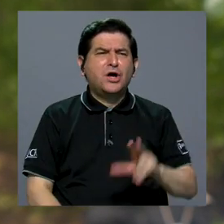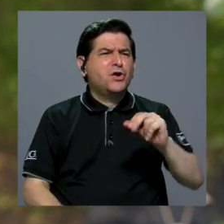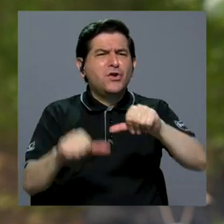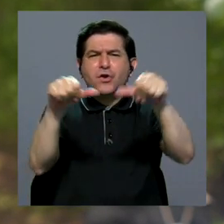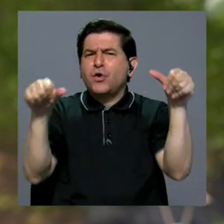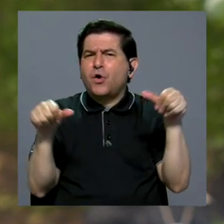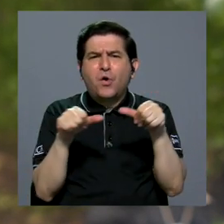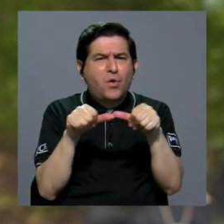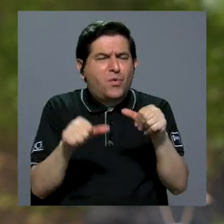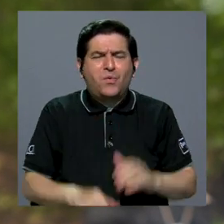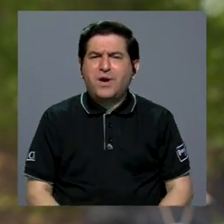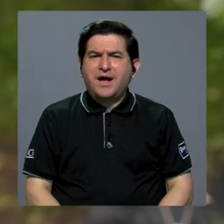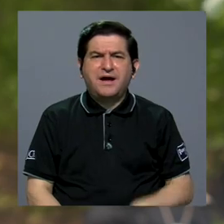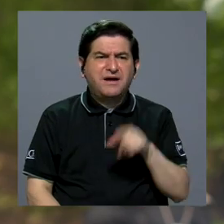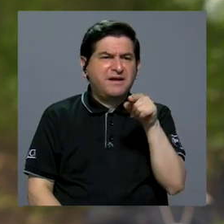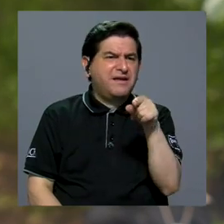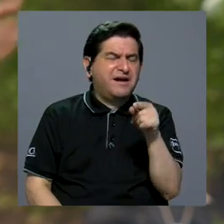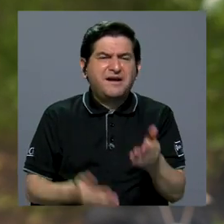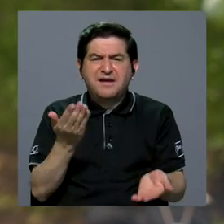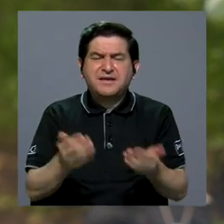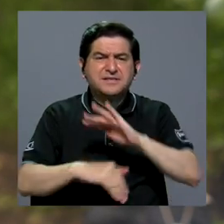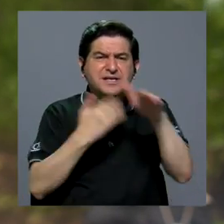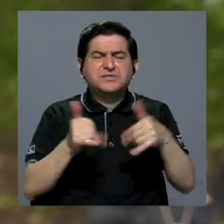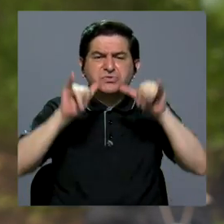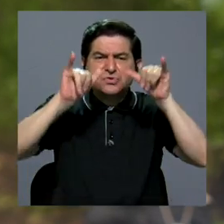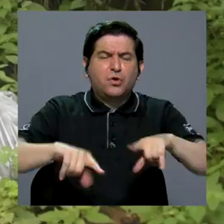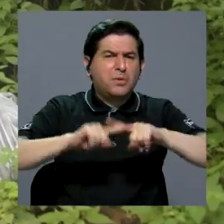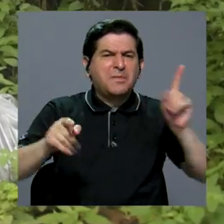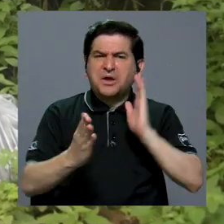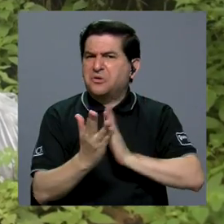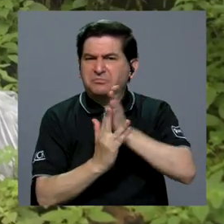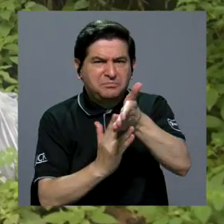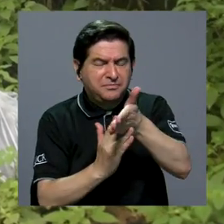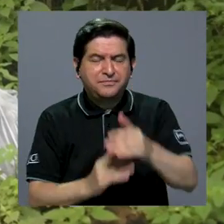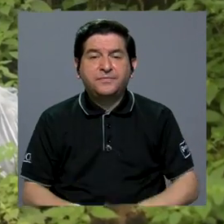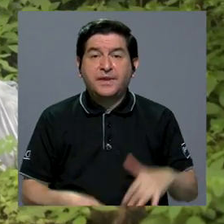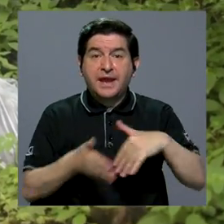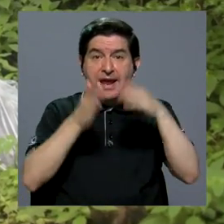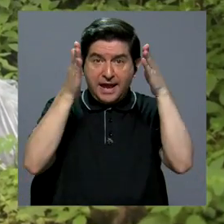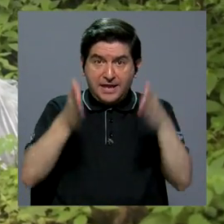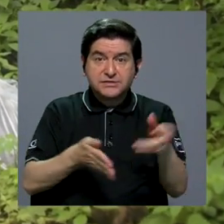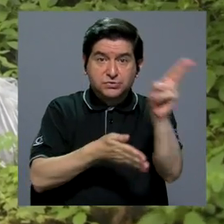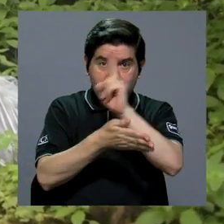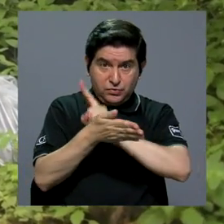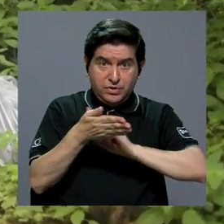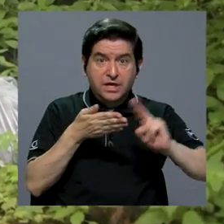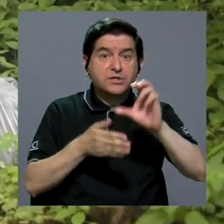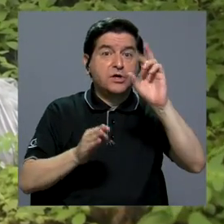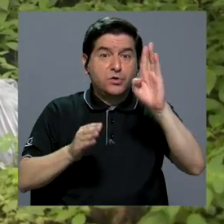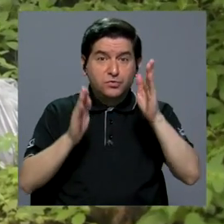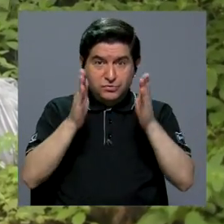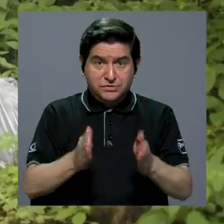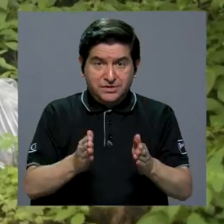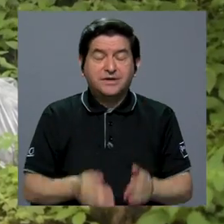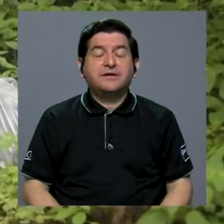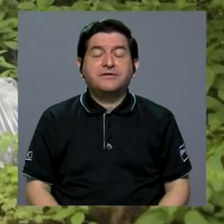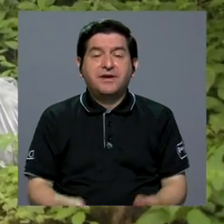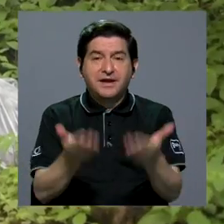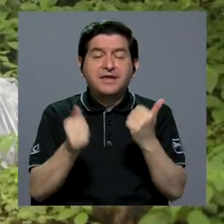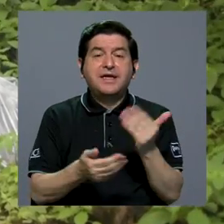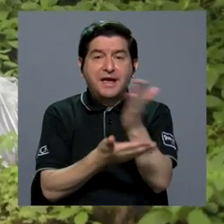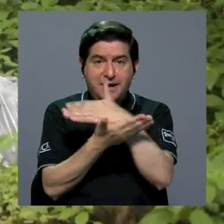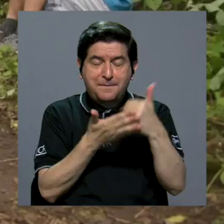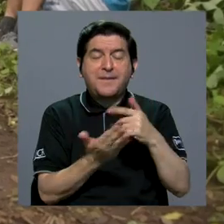áreas en las que todo se preserva y no se puede entrar. Si es estudiante de la Universidad de Costa Rica y desea